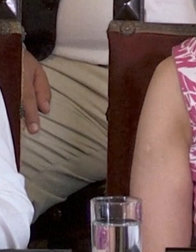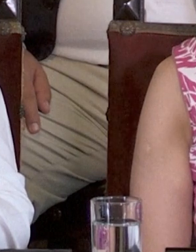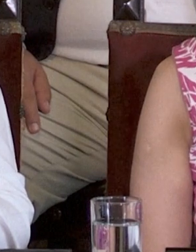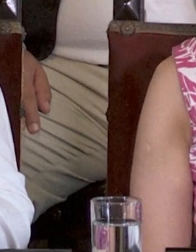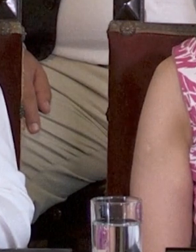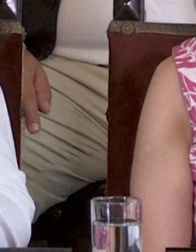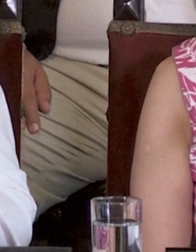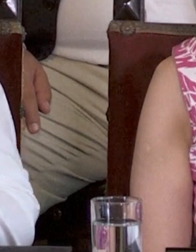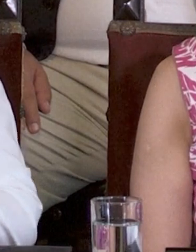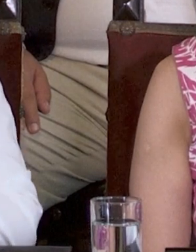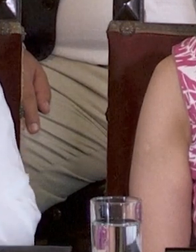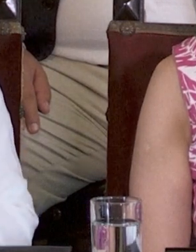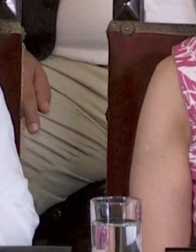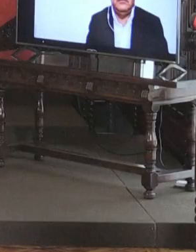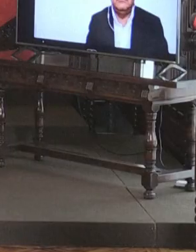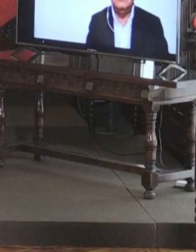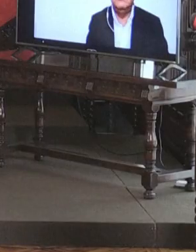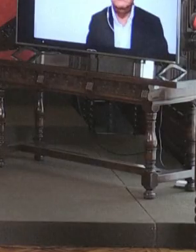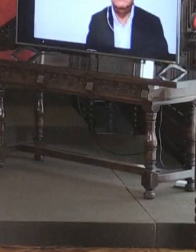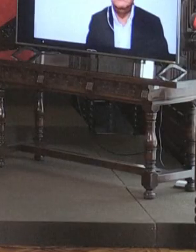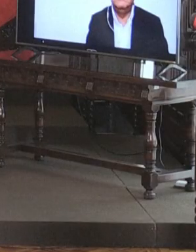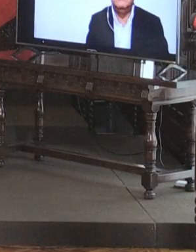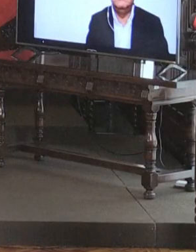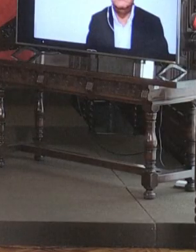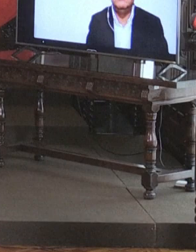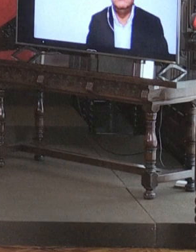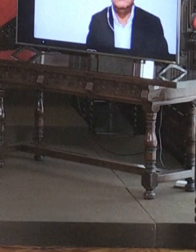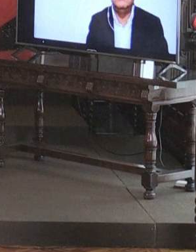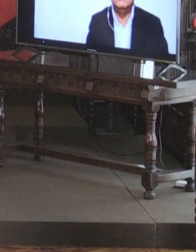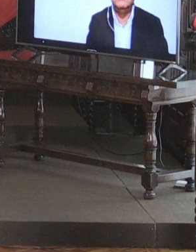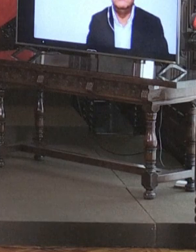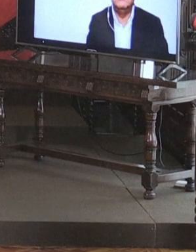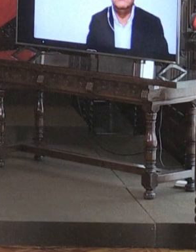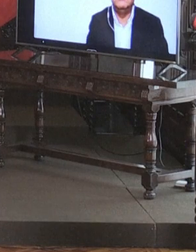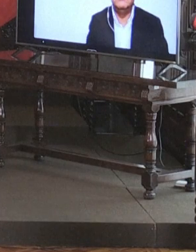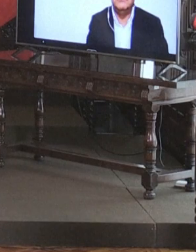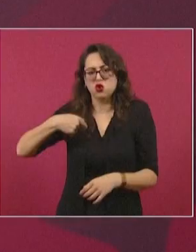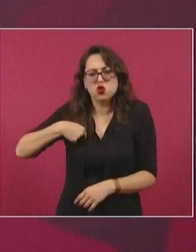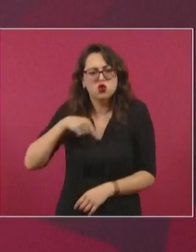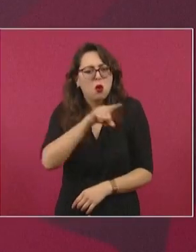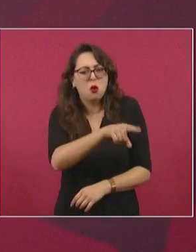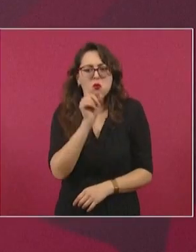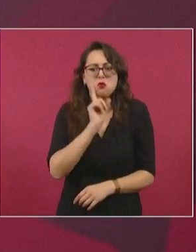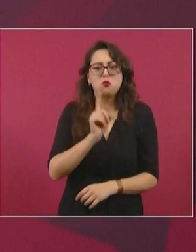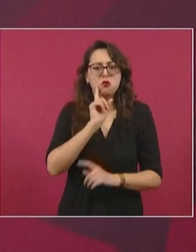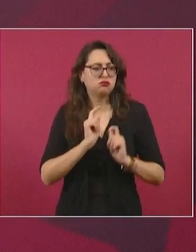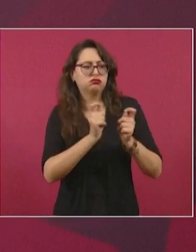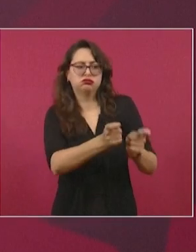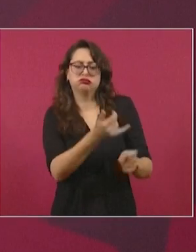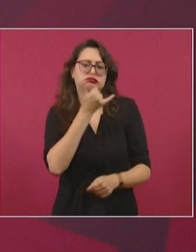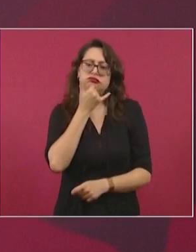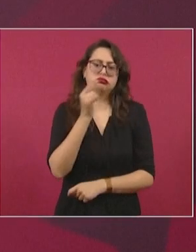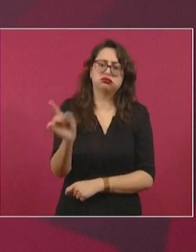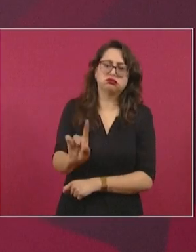afrontar cargos por rebelión la familia de Castillo está asilada en México esta